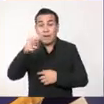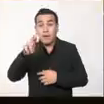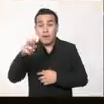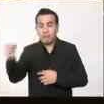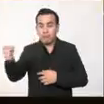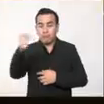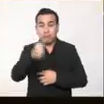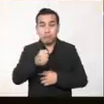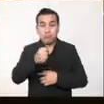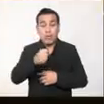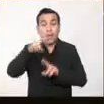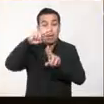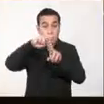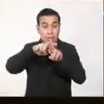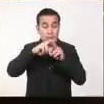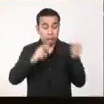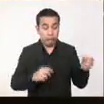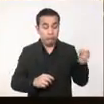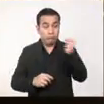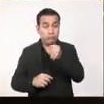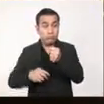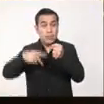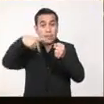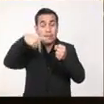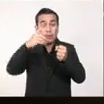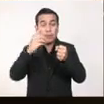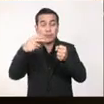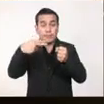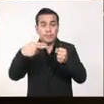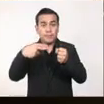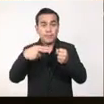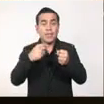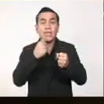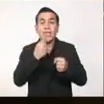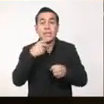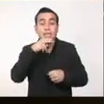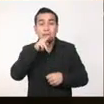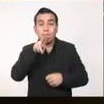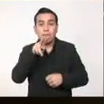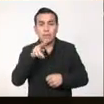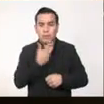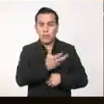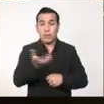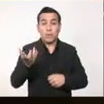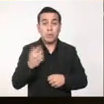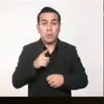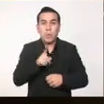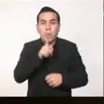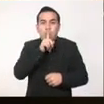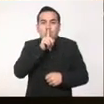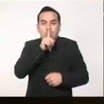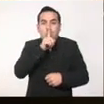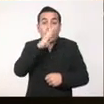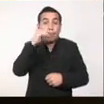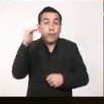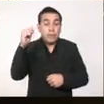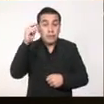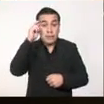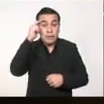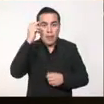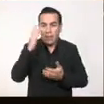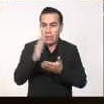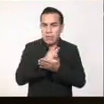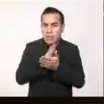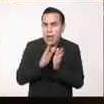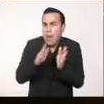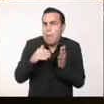procurador. Y no hubo condenas de parte de ustedes, nadie se pronunció. ¿Por qué no se pronunciaron? Bueno, porque obviamente no había nada